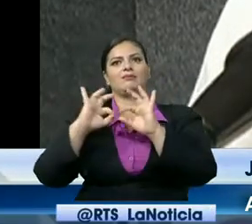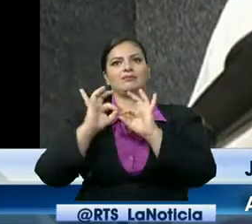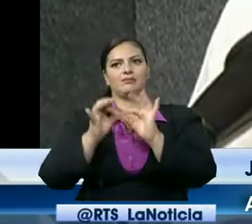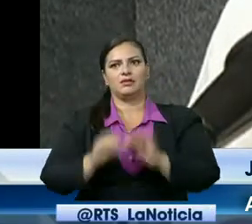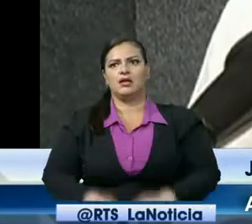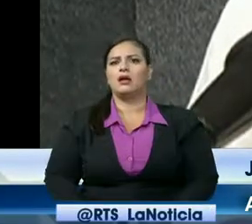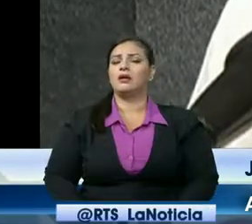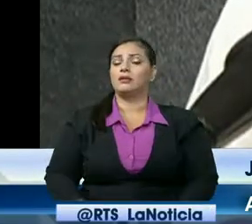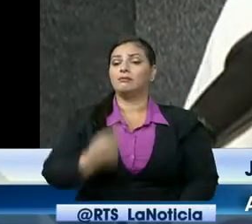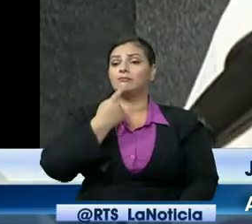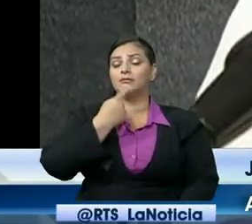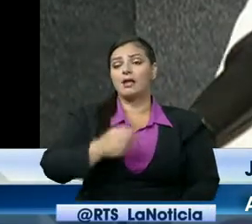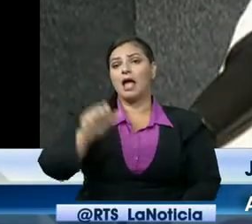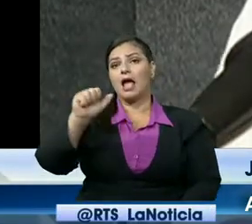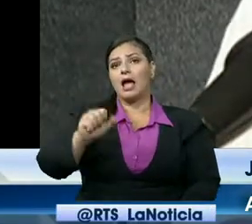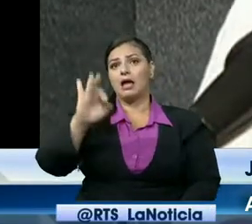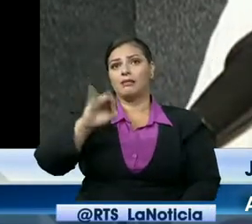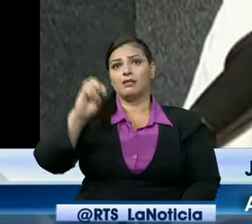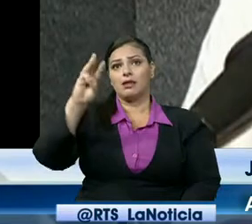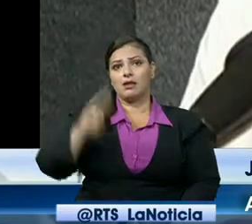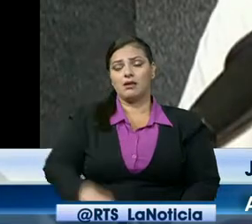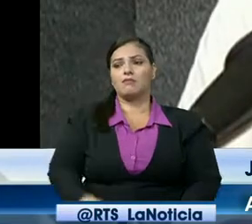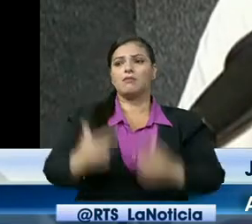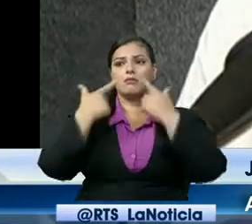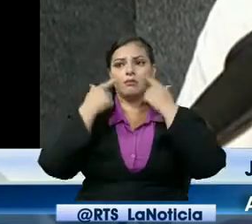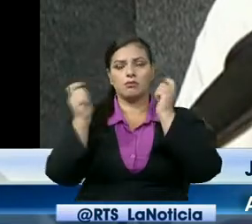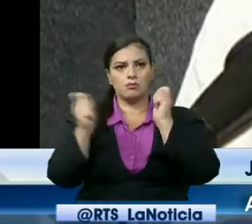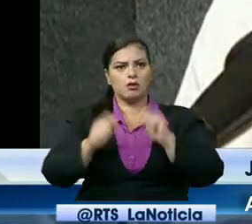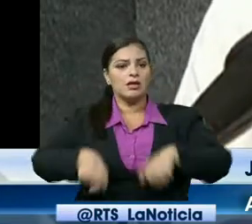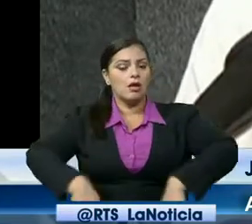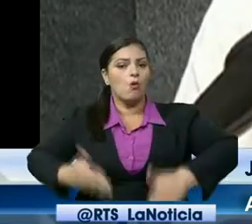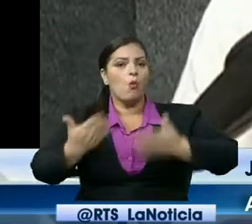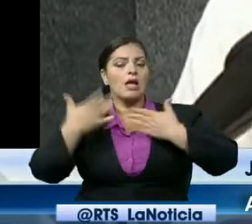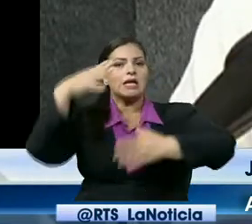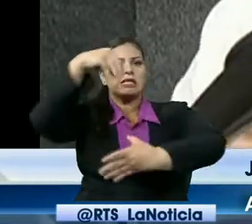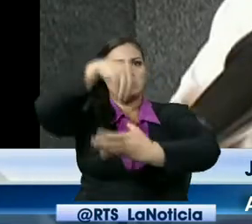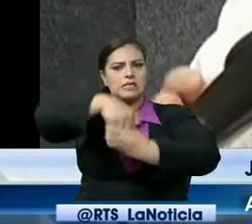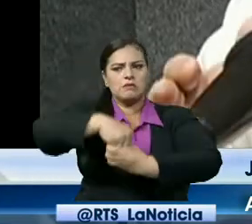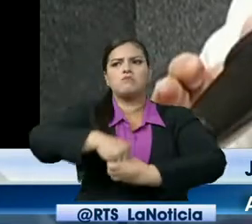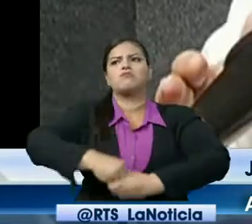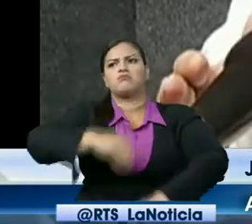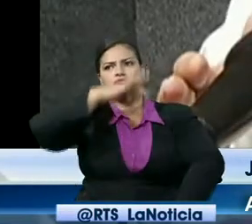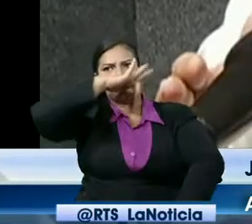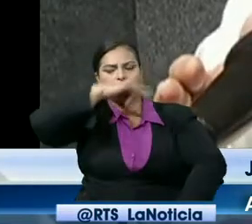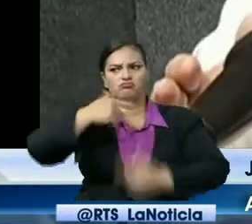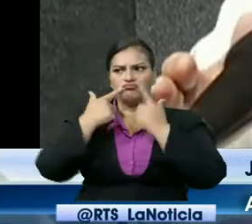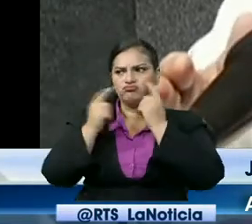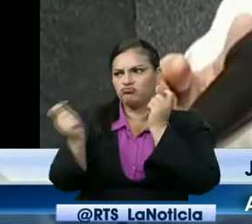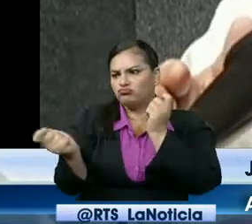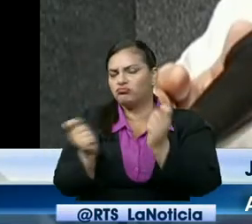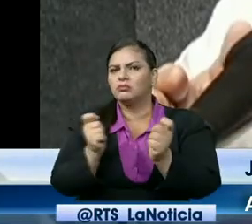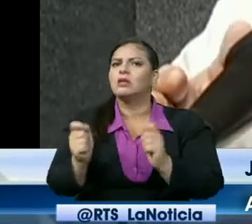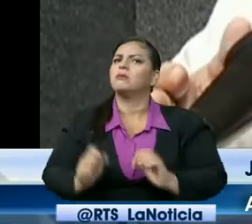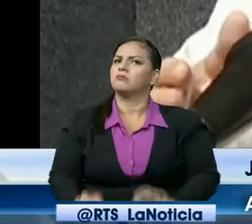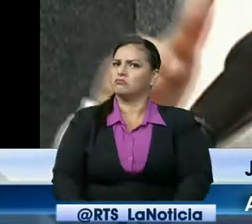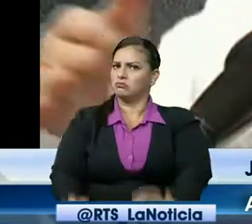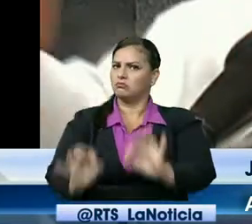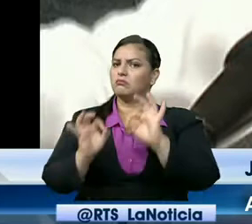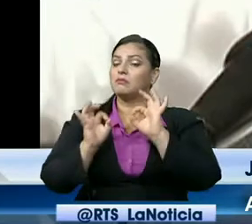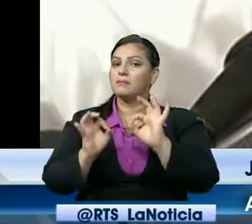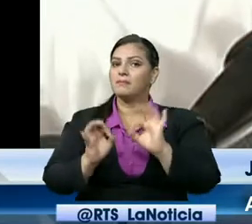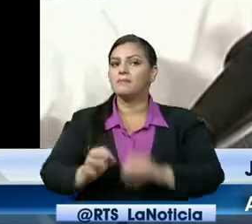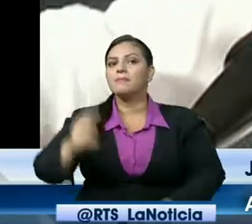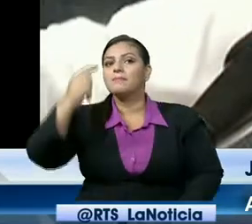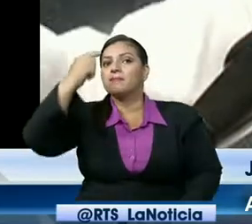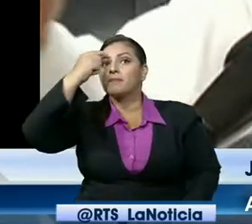de Tránsito Municipal, dentro de la ciudadela, cosa que es correcta, que hagamos una prolongación de una vía que